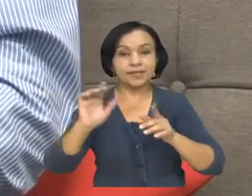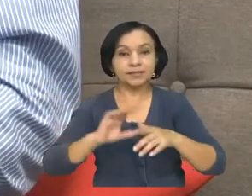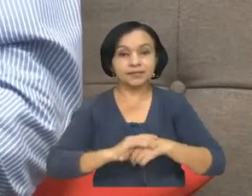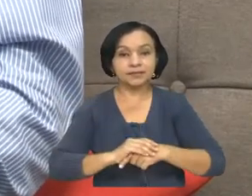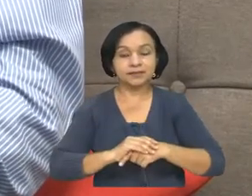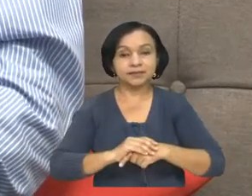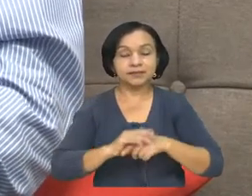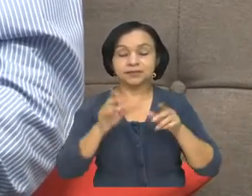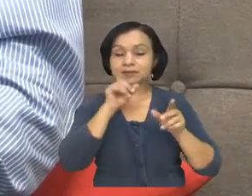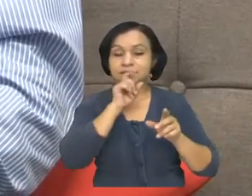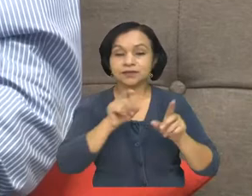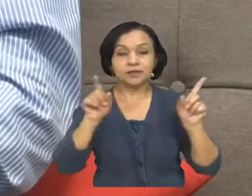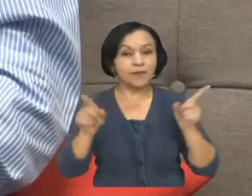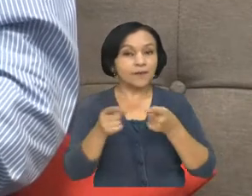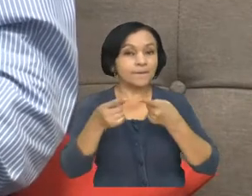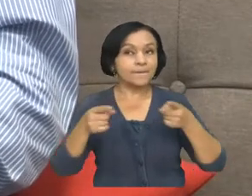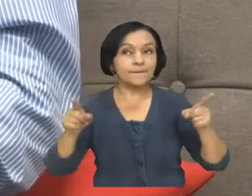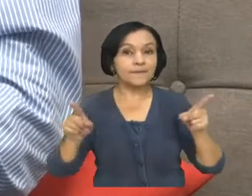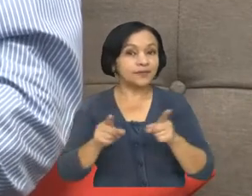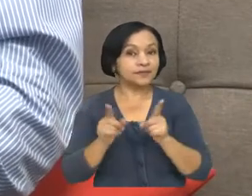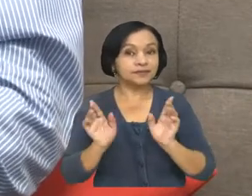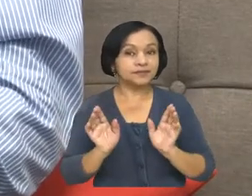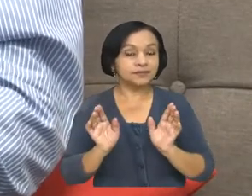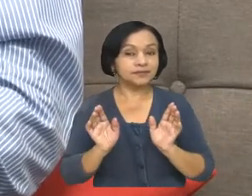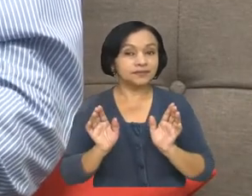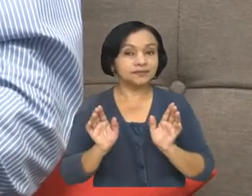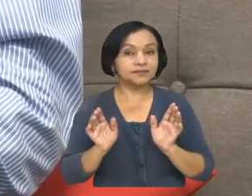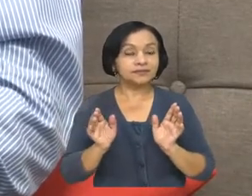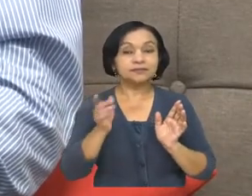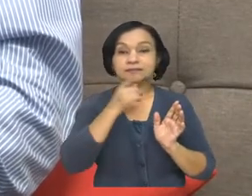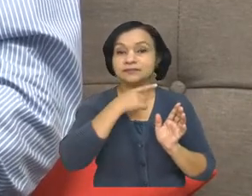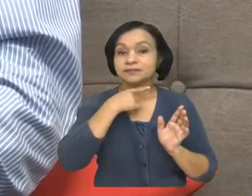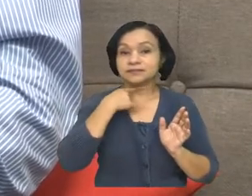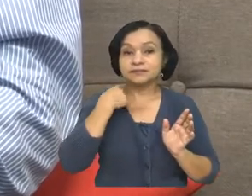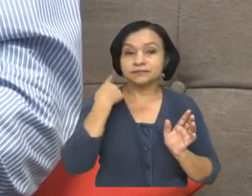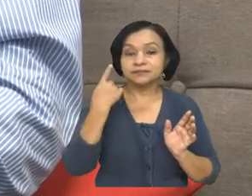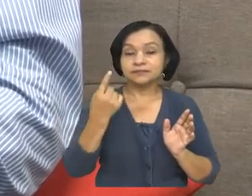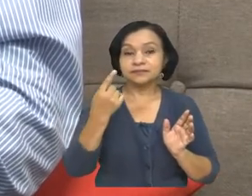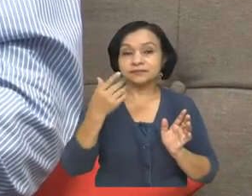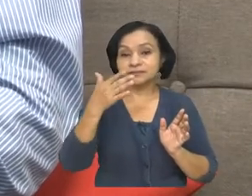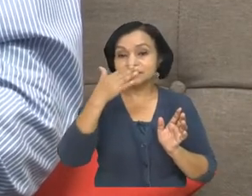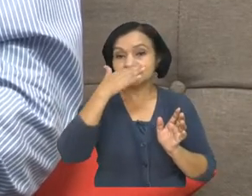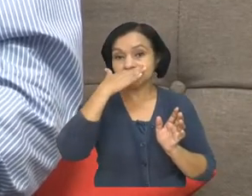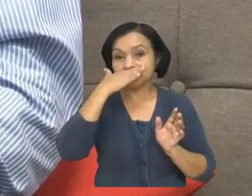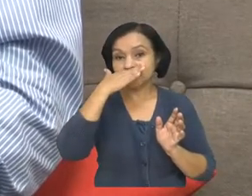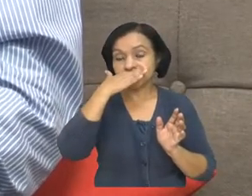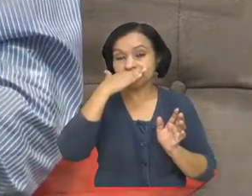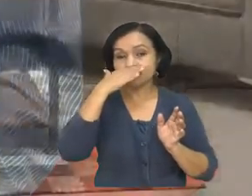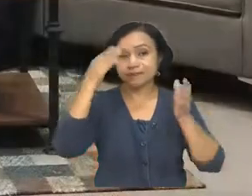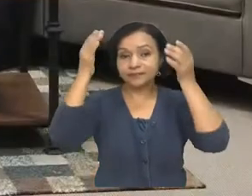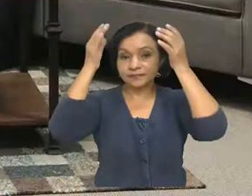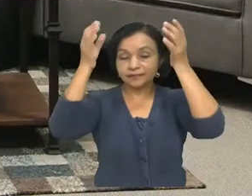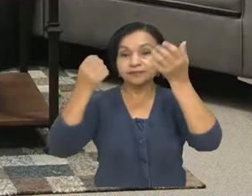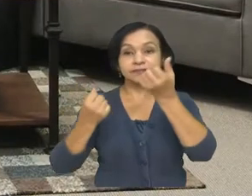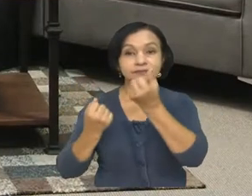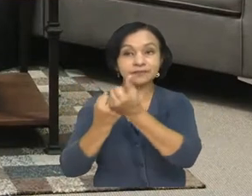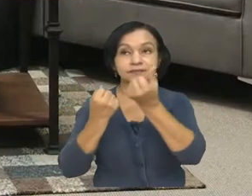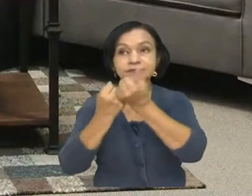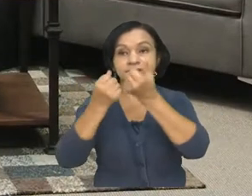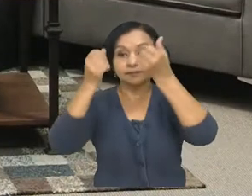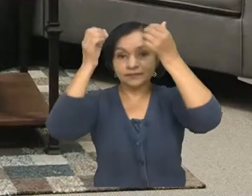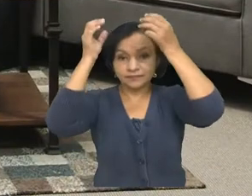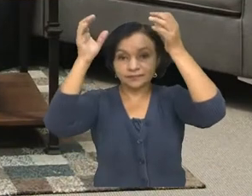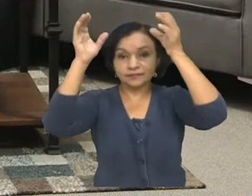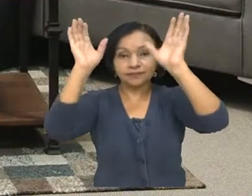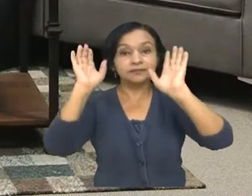la música y vi una opción, pues, porque realmente la revolución apoyó también mucho la cultura y apoya mucho la cultura.